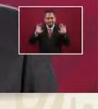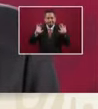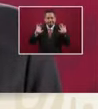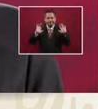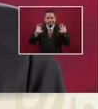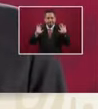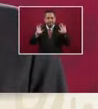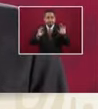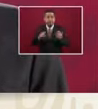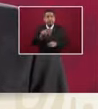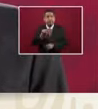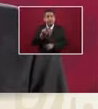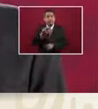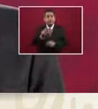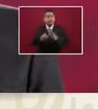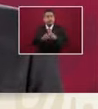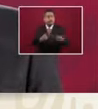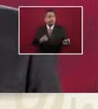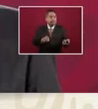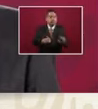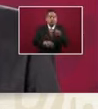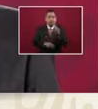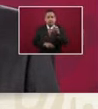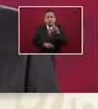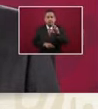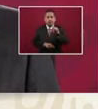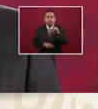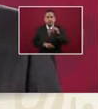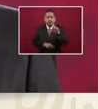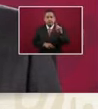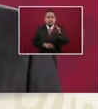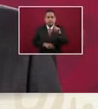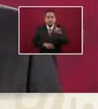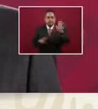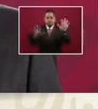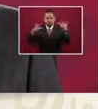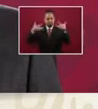salida de Televisa de Loret de Mola,